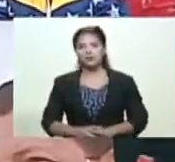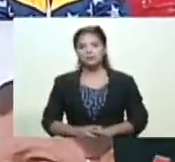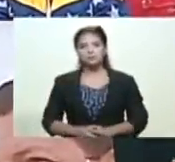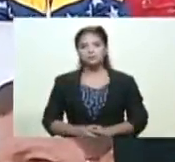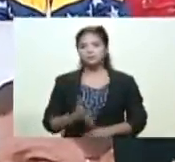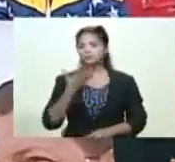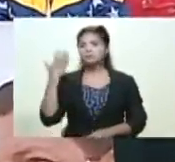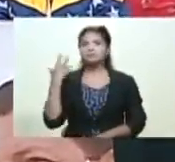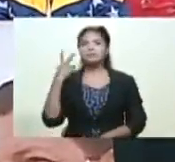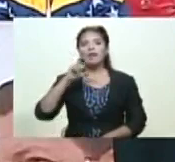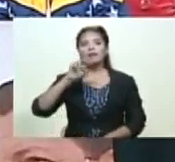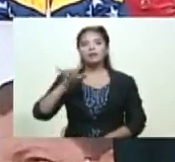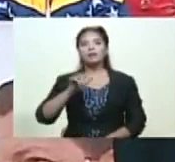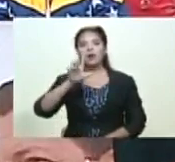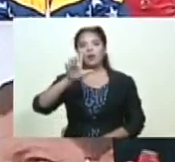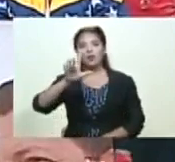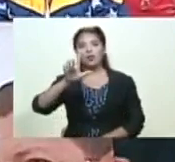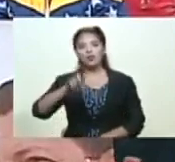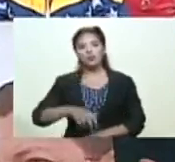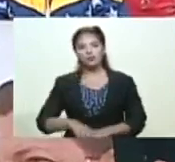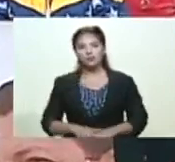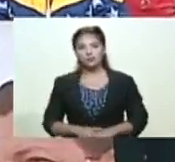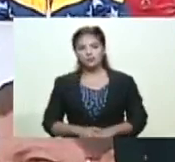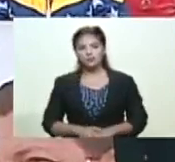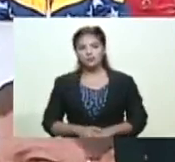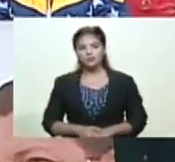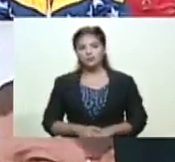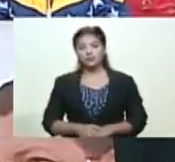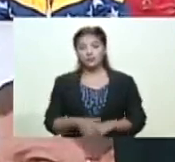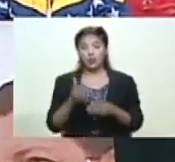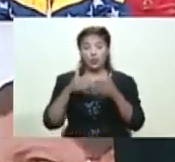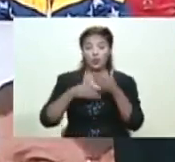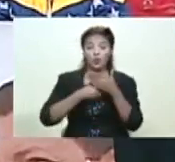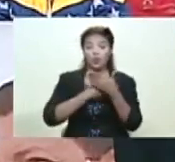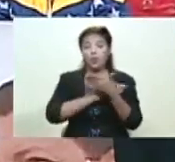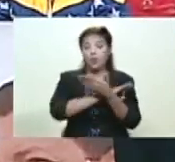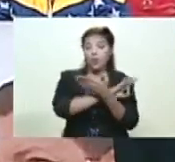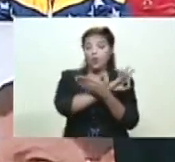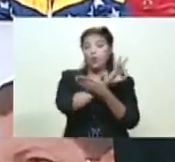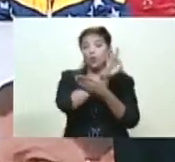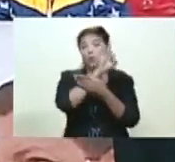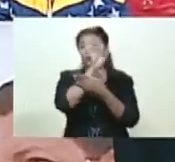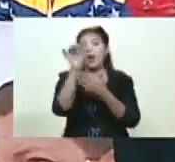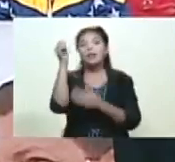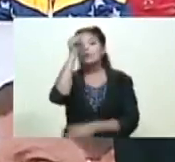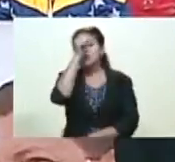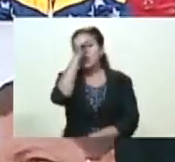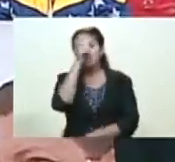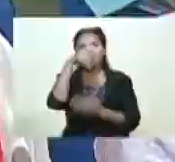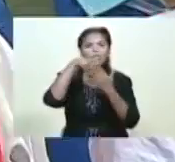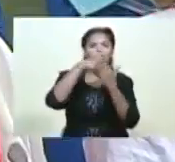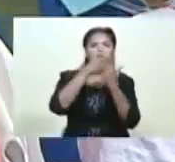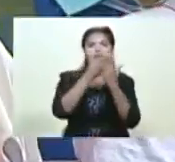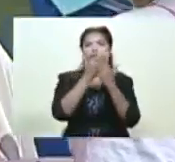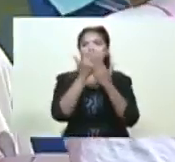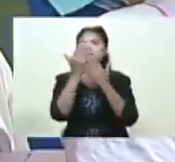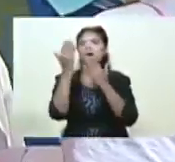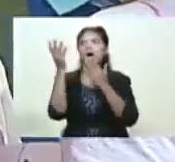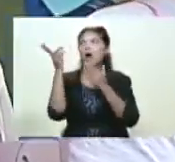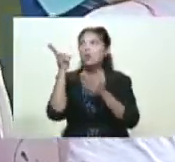Cuando el 30 de julio, con el amanecer, el alba de aquel domingo,